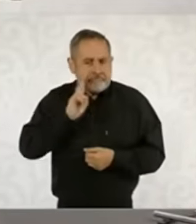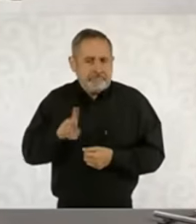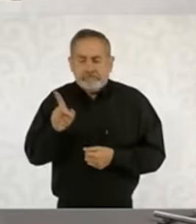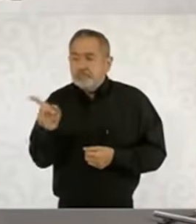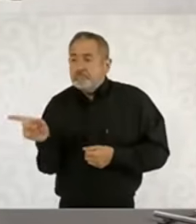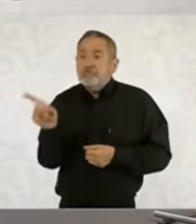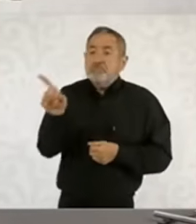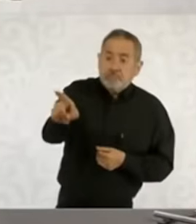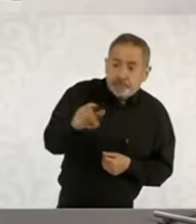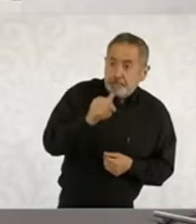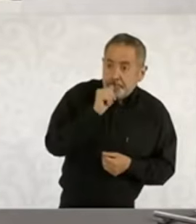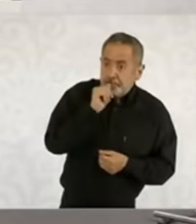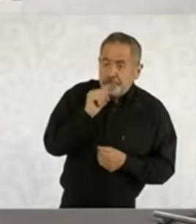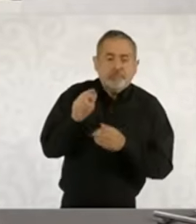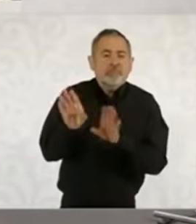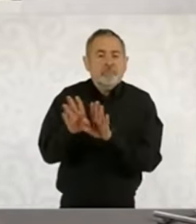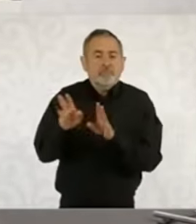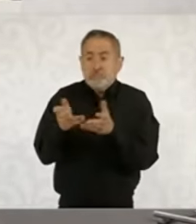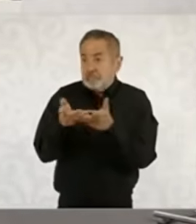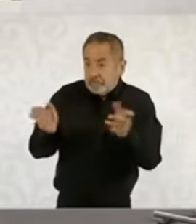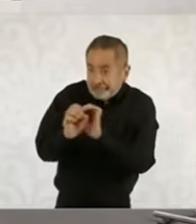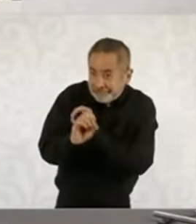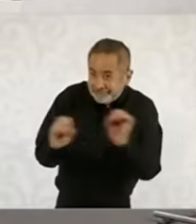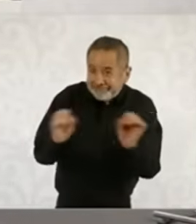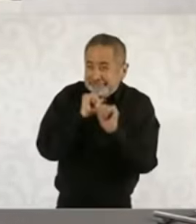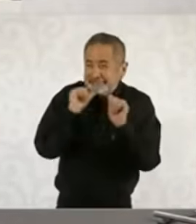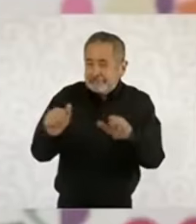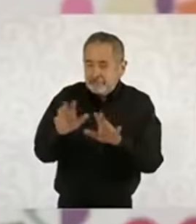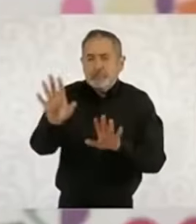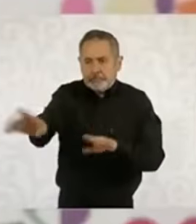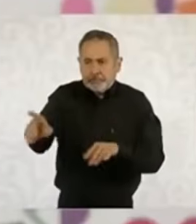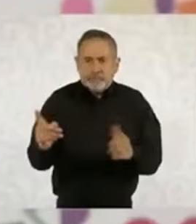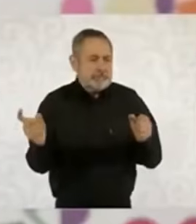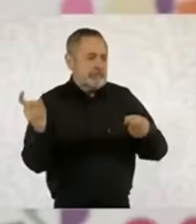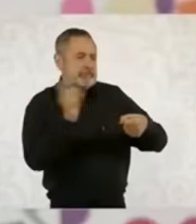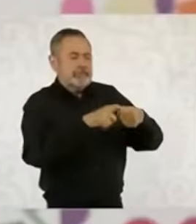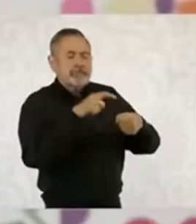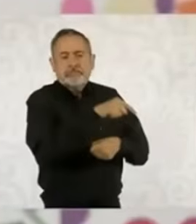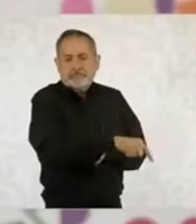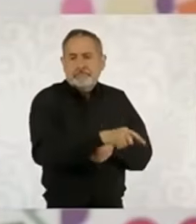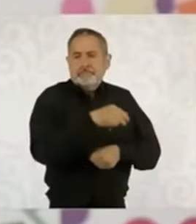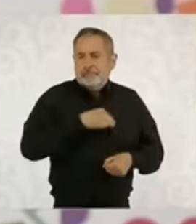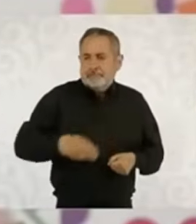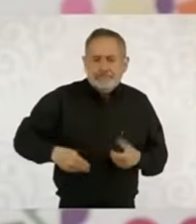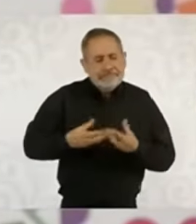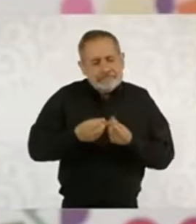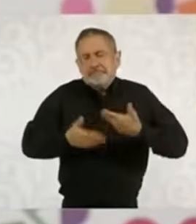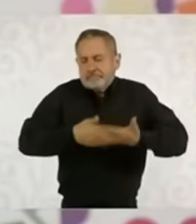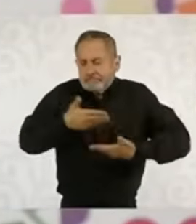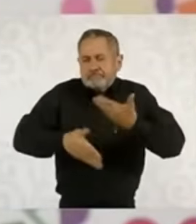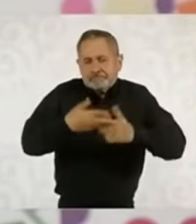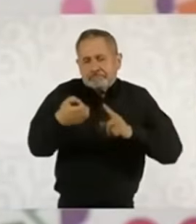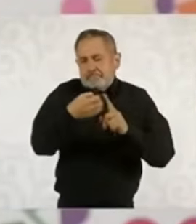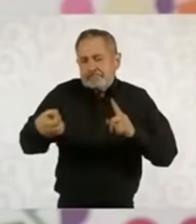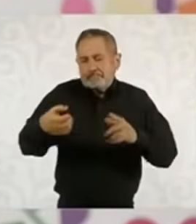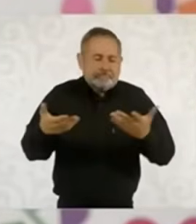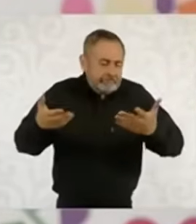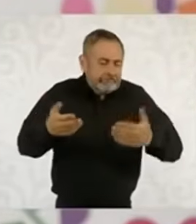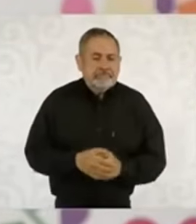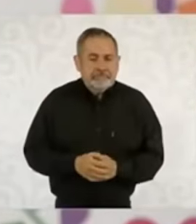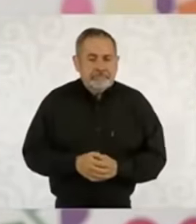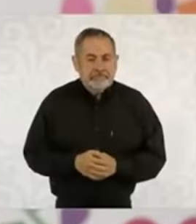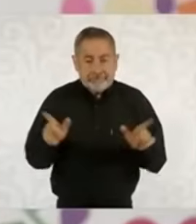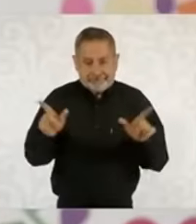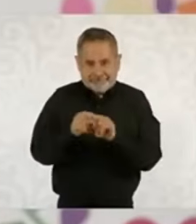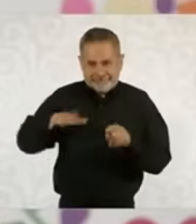de regularización completo, empezando por la incorporación al desarrollo urbano. Con esto que les acabo de comentar, de acuerdo a